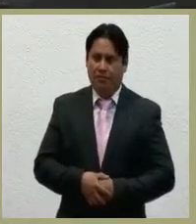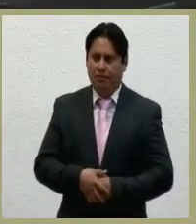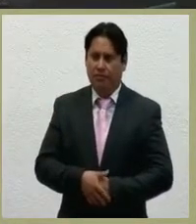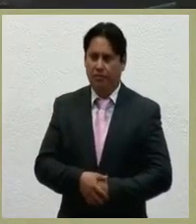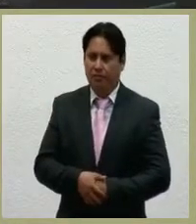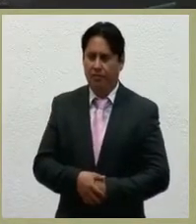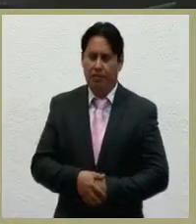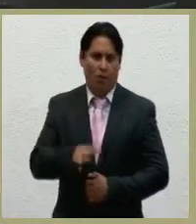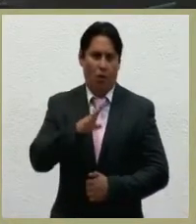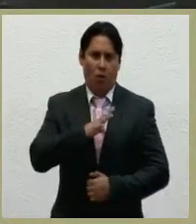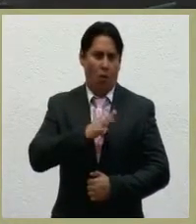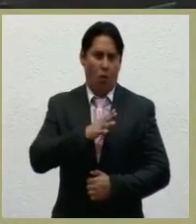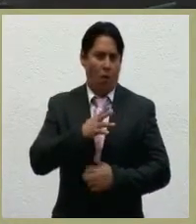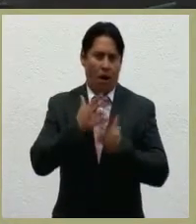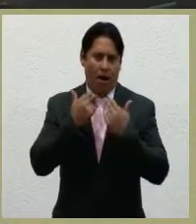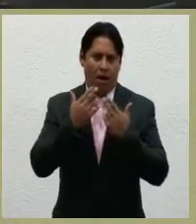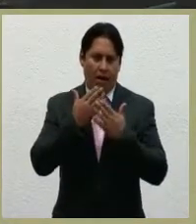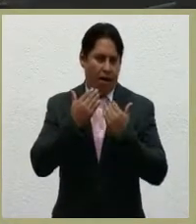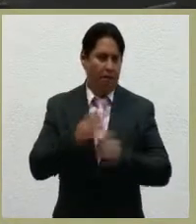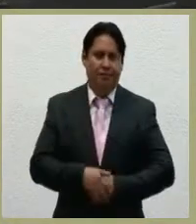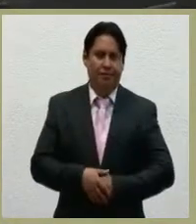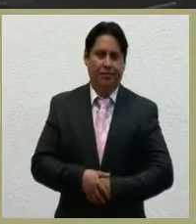No falta ningún legislador, diputada presidente.